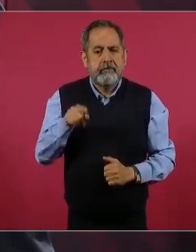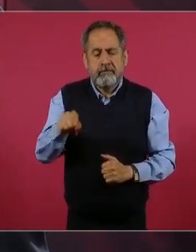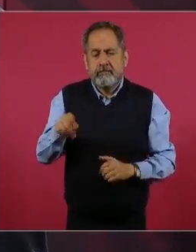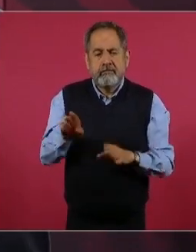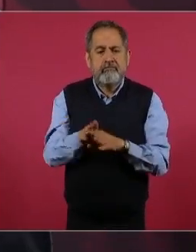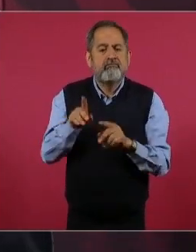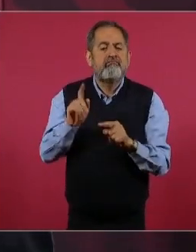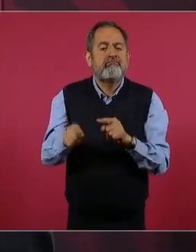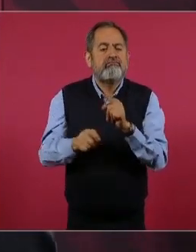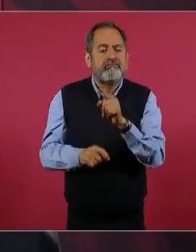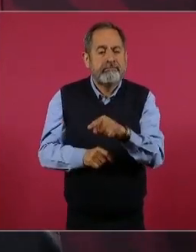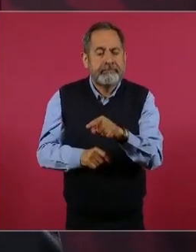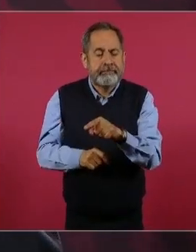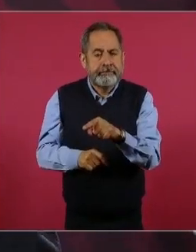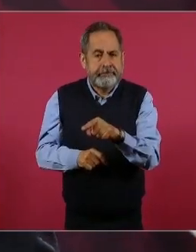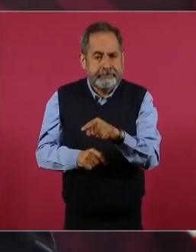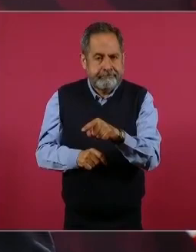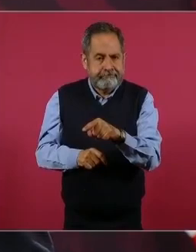paso